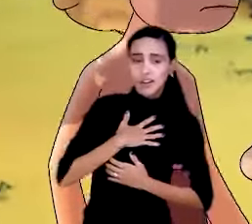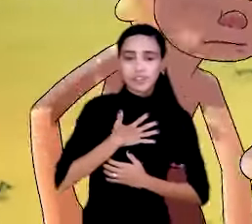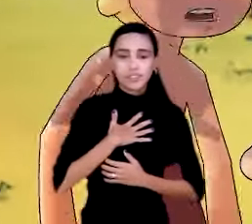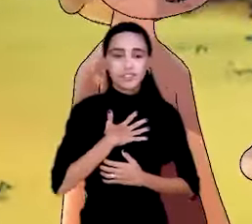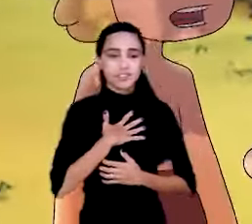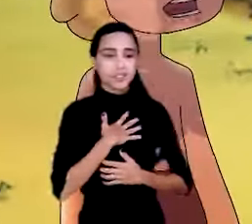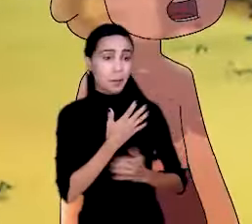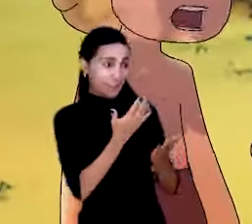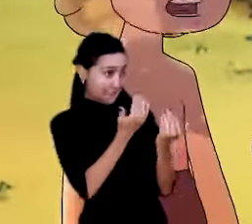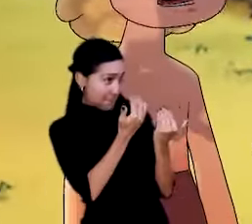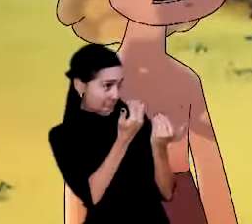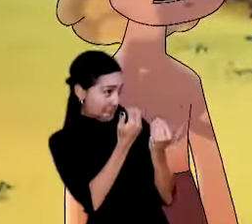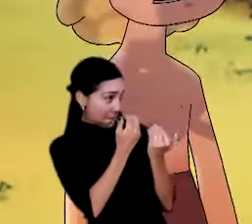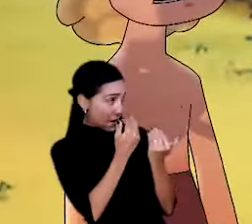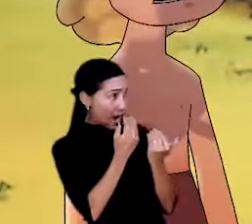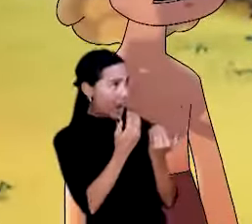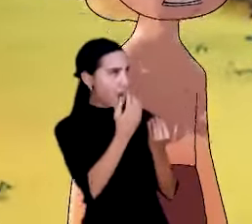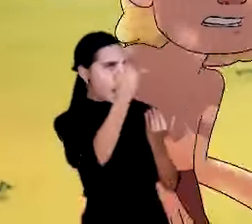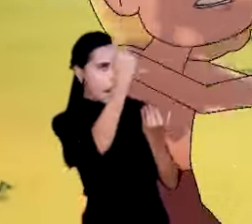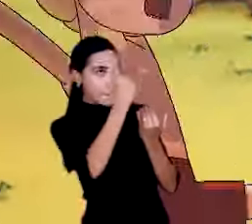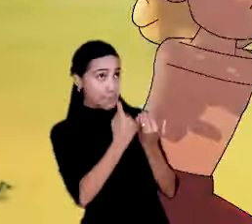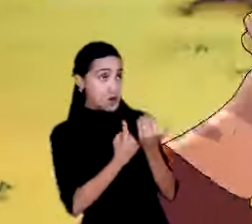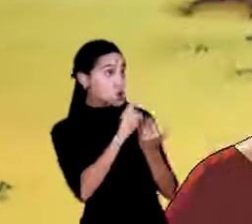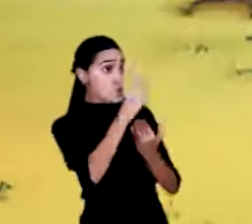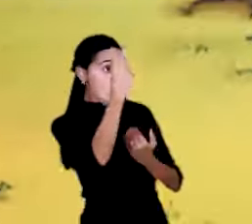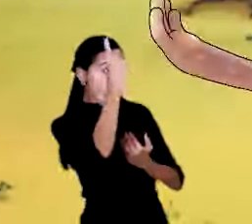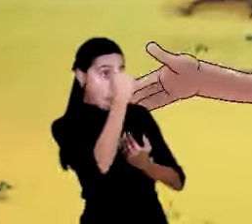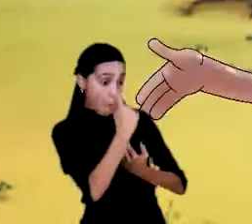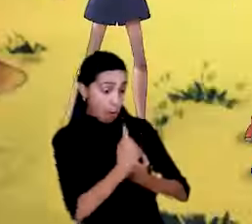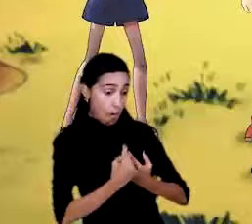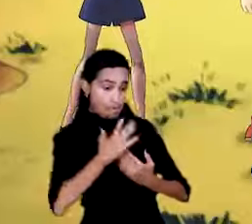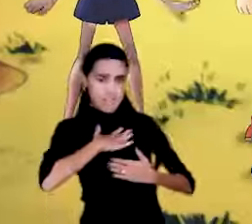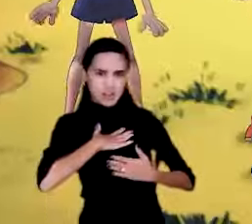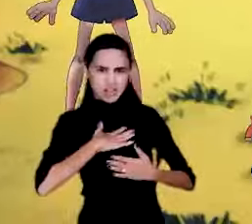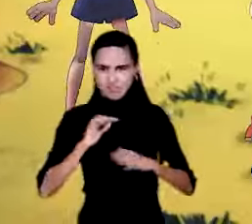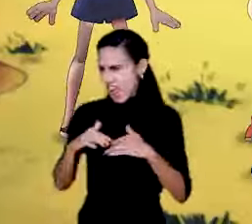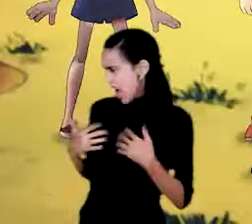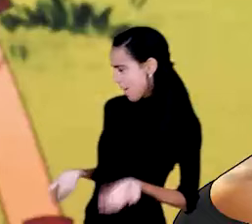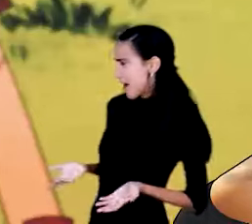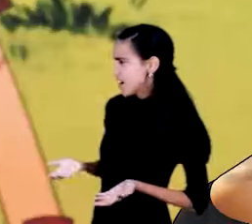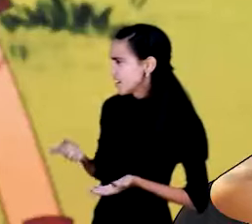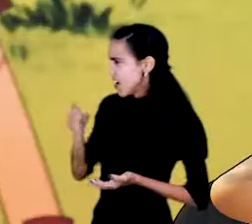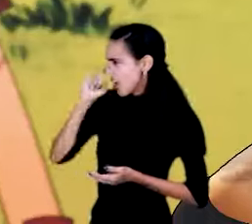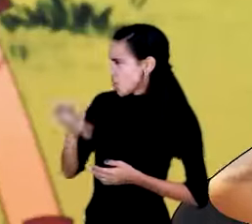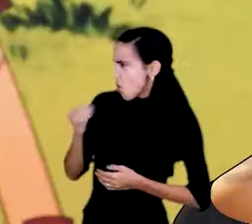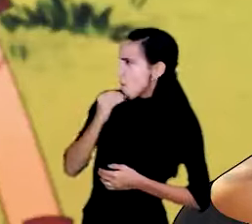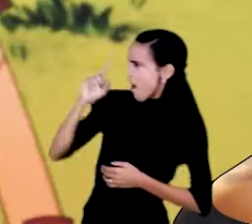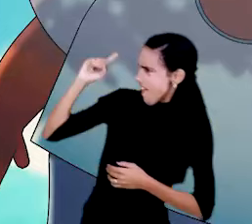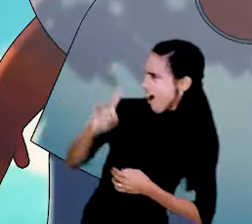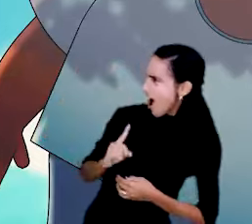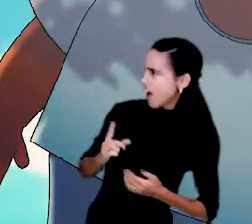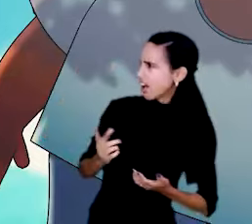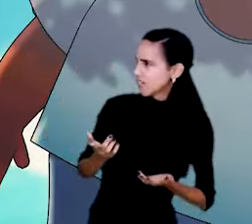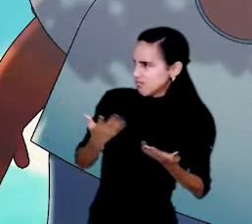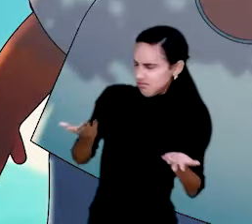Dale, ven a buscarla, dale. Si no, es mía. Oye, papá, ¿qué te pasa? Ese chama no puede bajar.